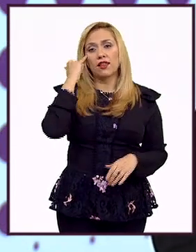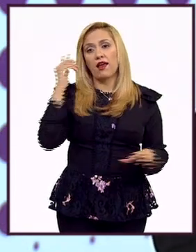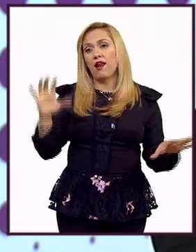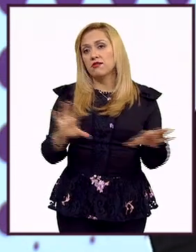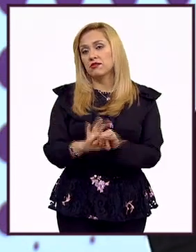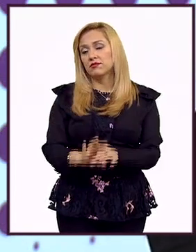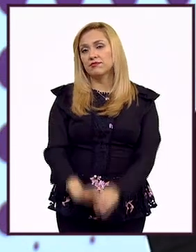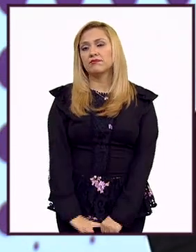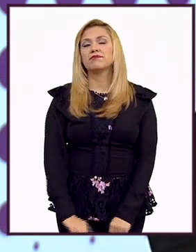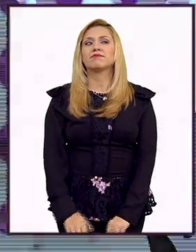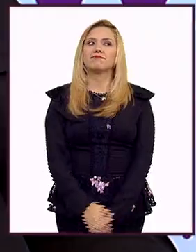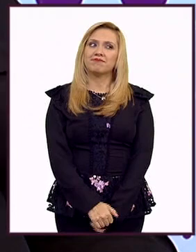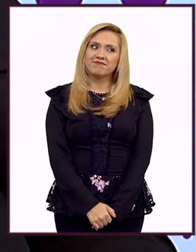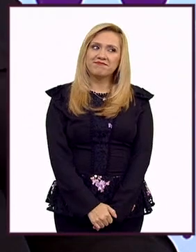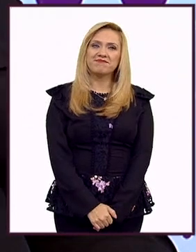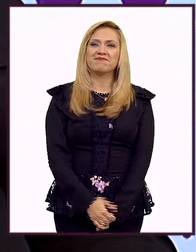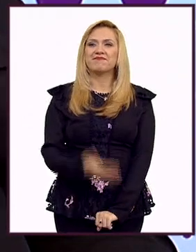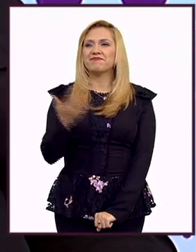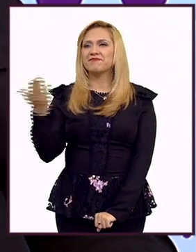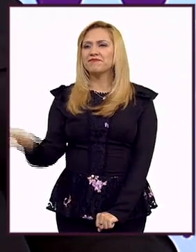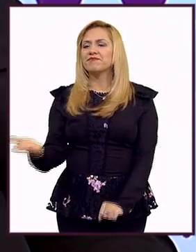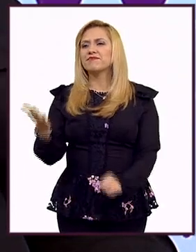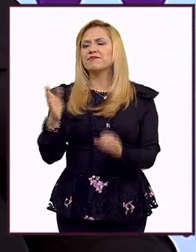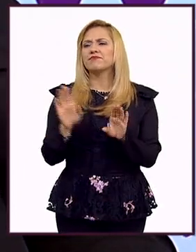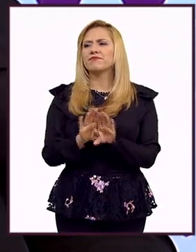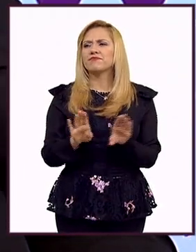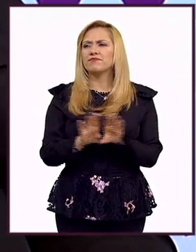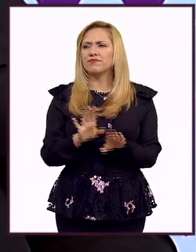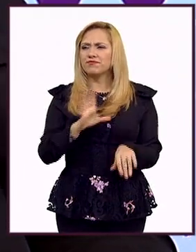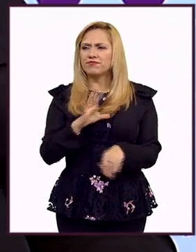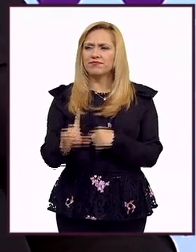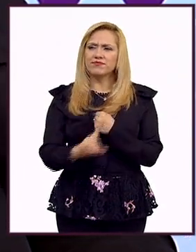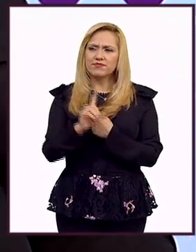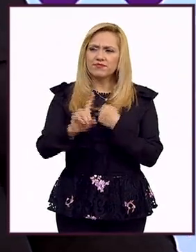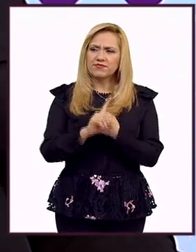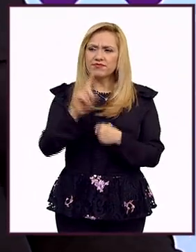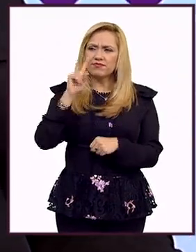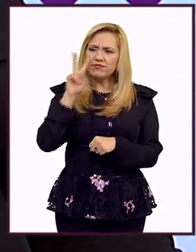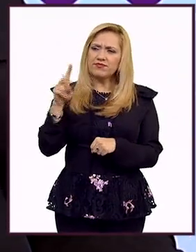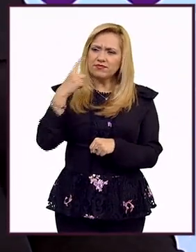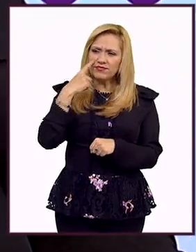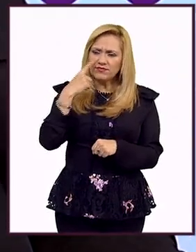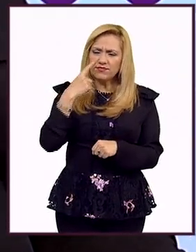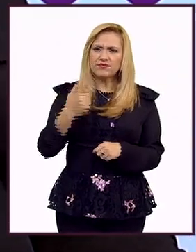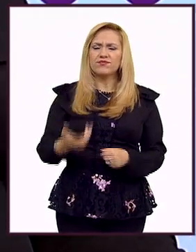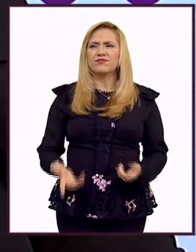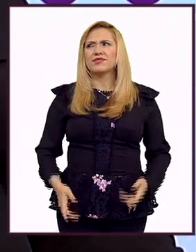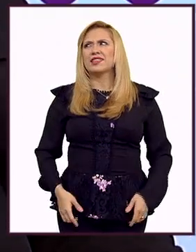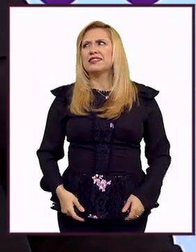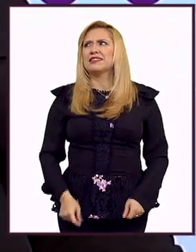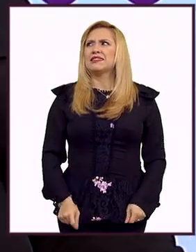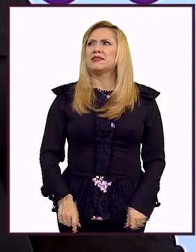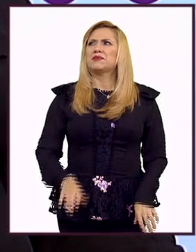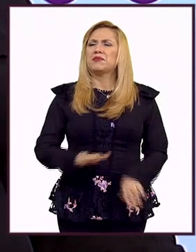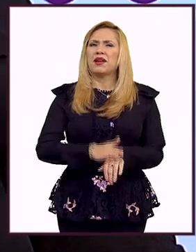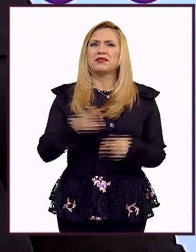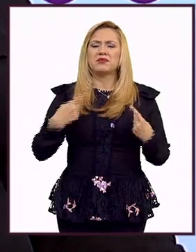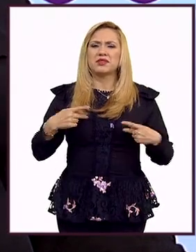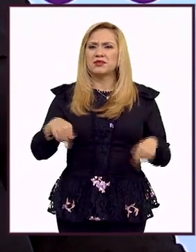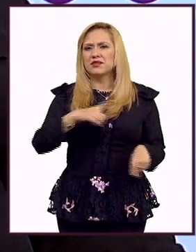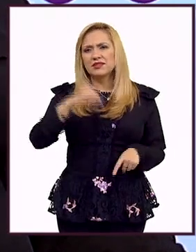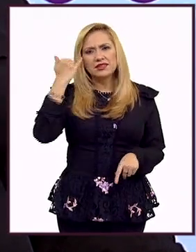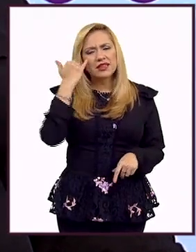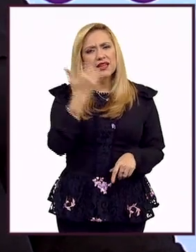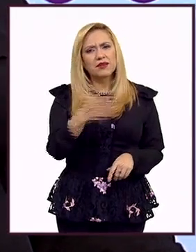De acuerdo. Marielena, ¿cómo afectan? ¿Hay algunas problemáticas particulares que tal vez afectan de manera especial a las personas